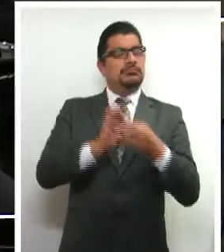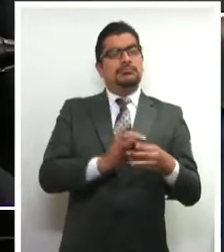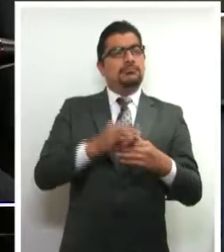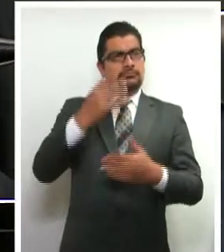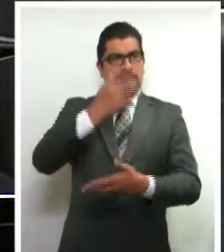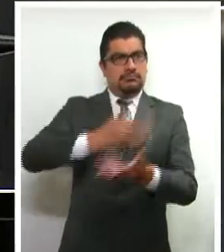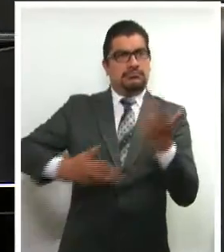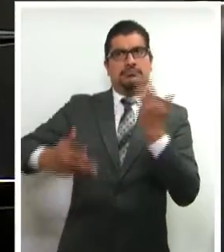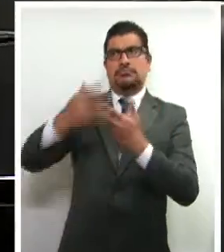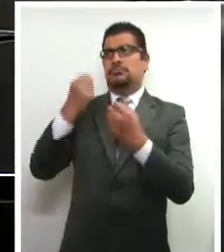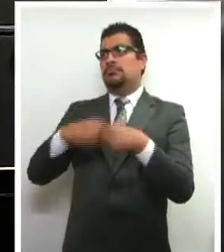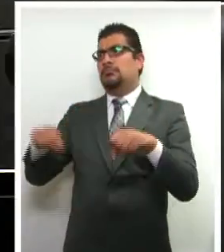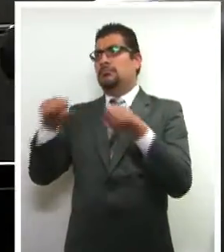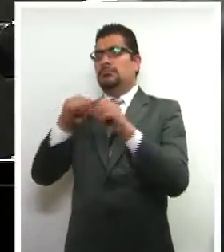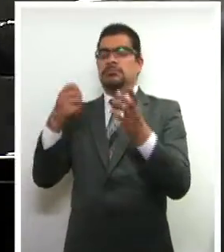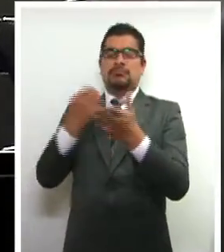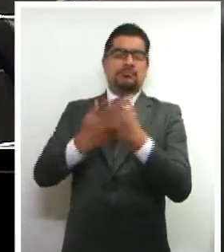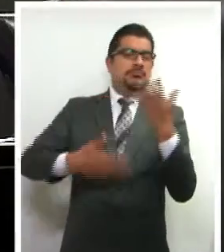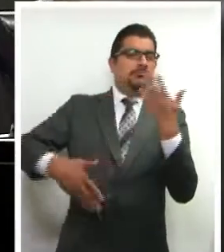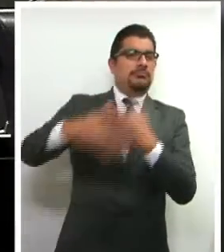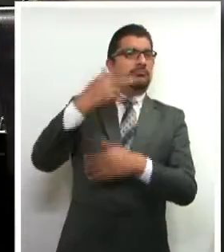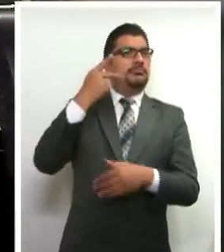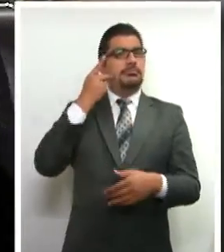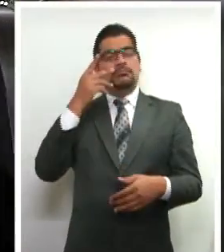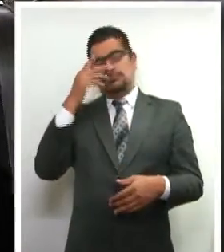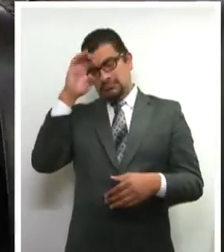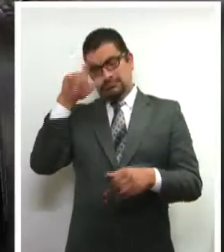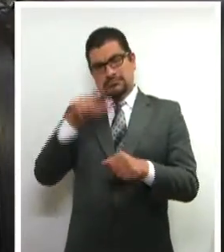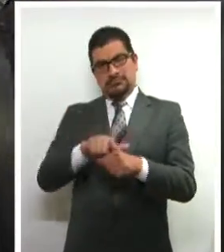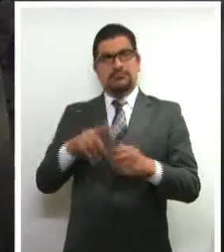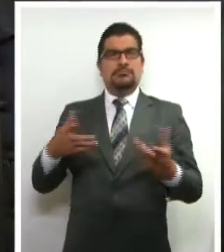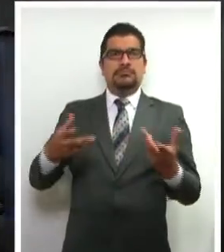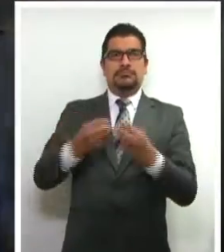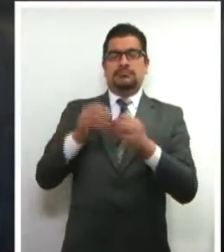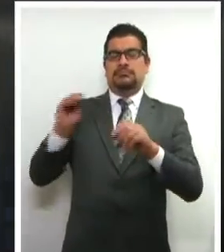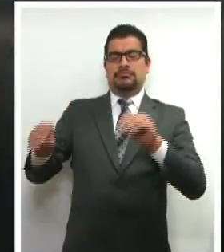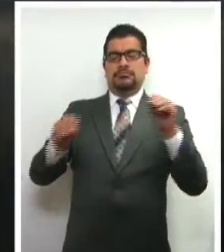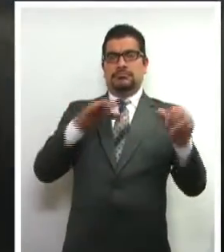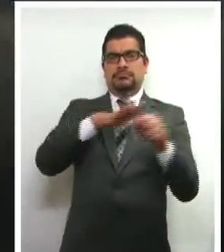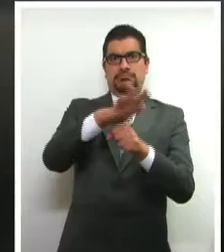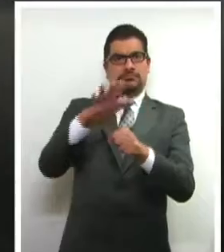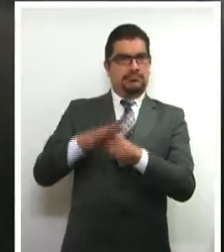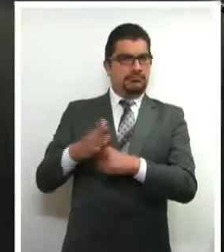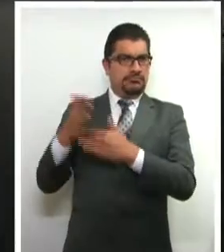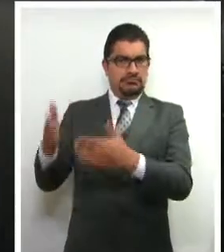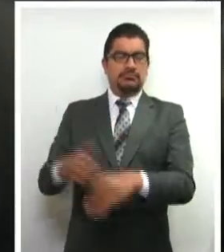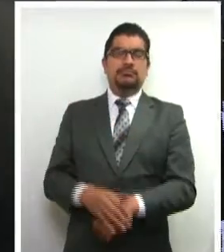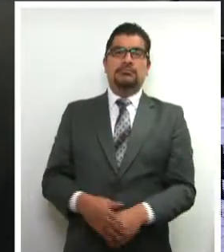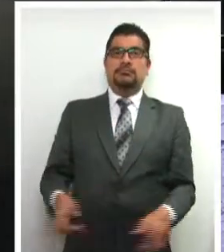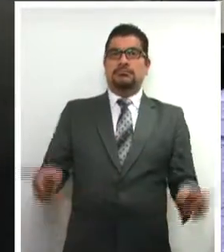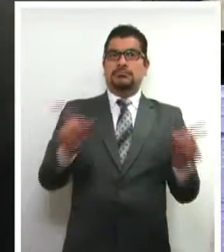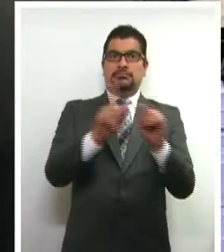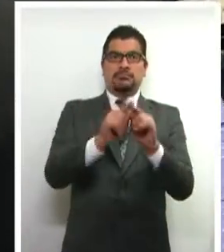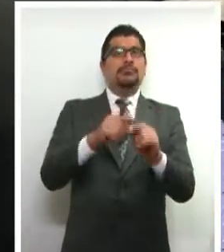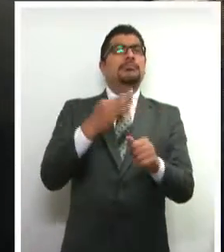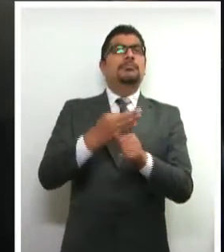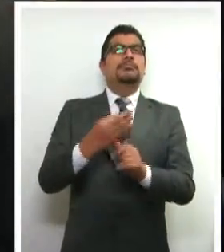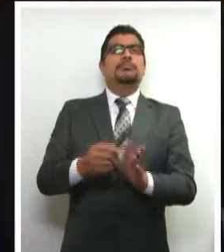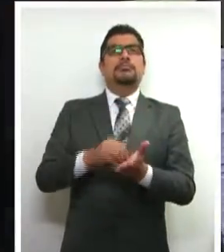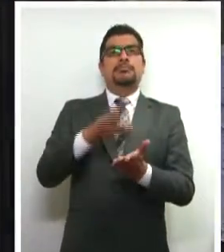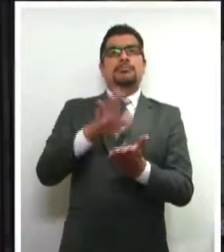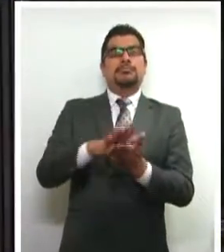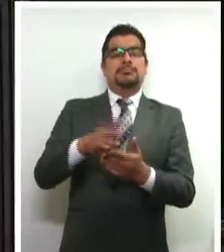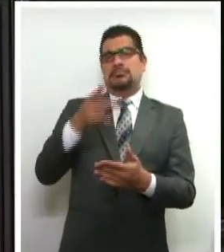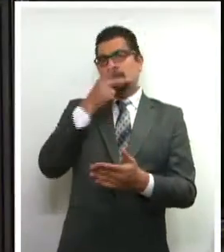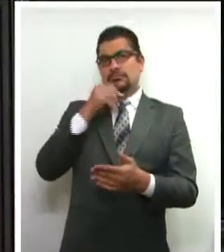vida social, económica, política, cultural en las demarcaciones. Para cerrar, quiero citar